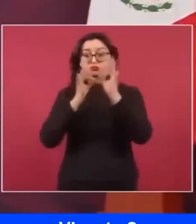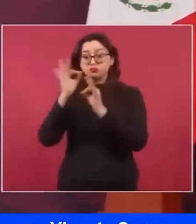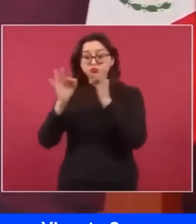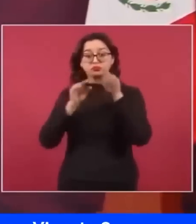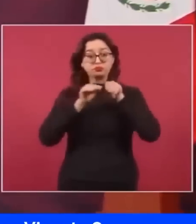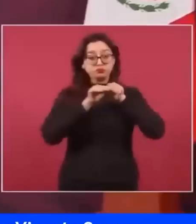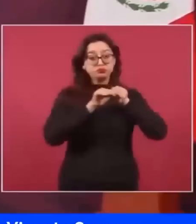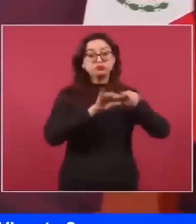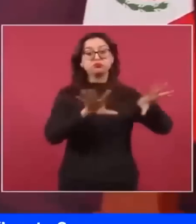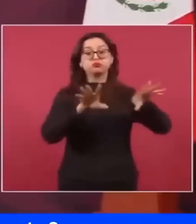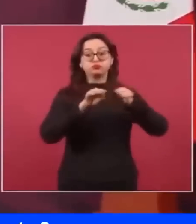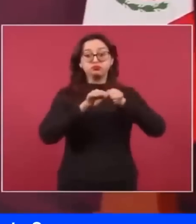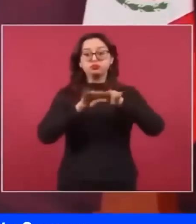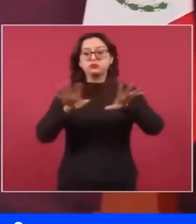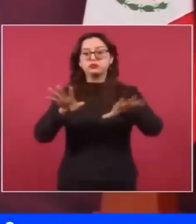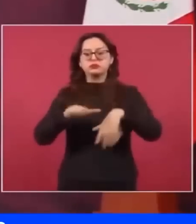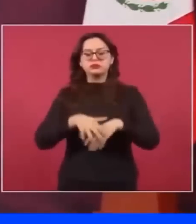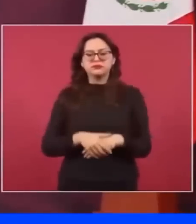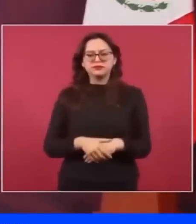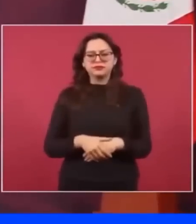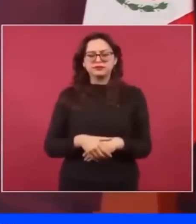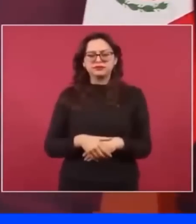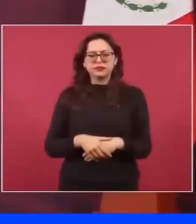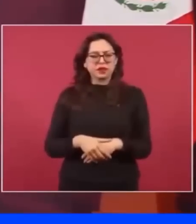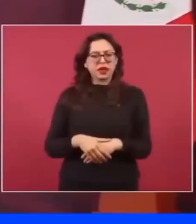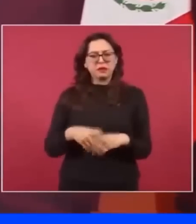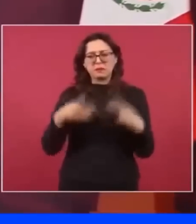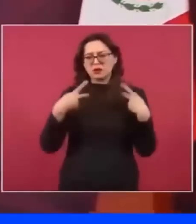Unidos se padece de una crisis,